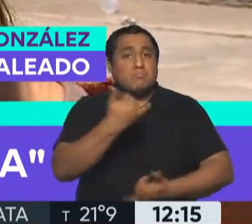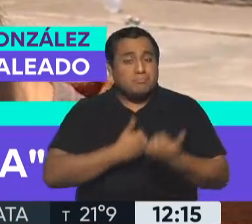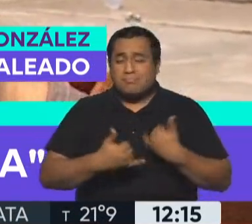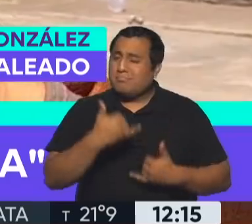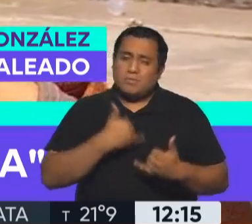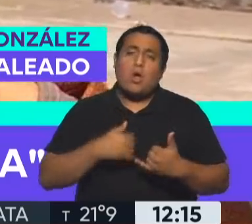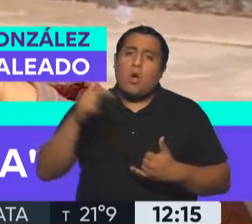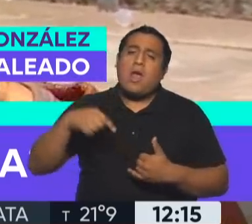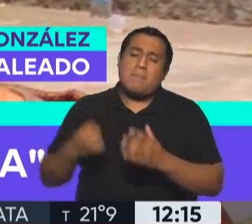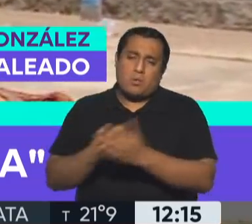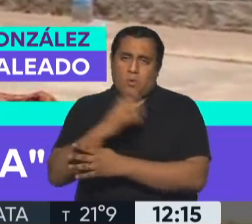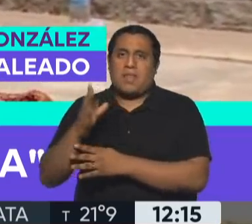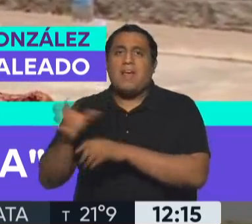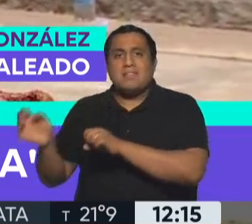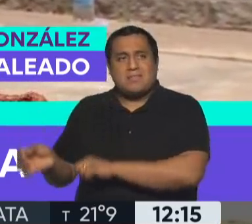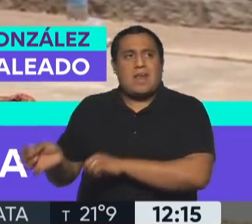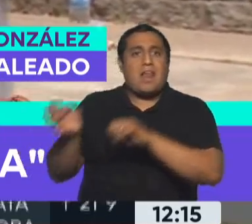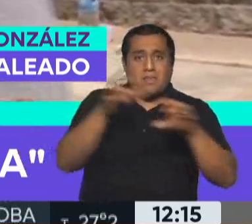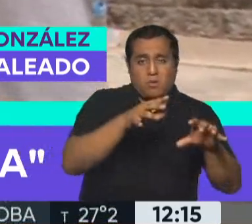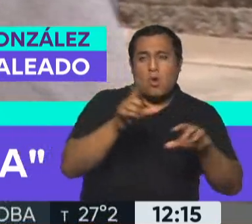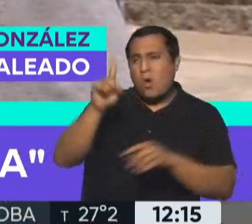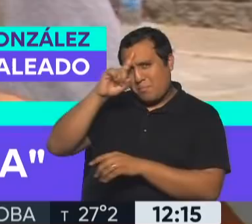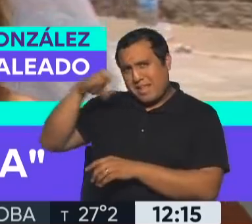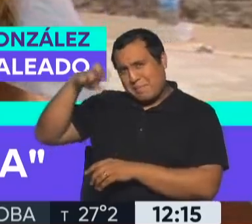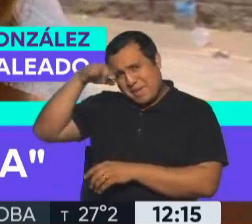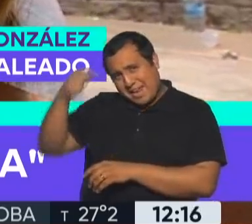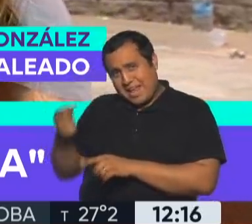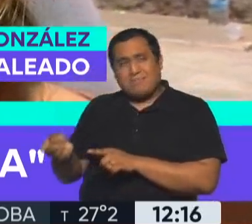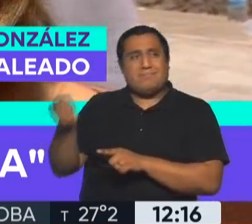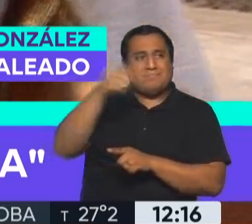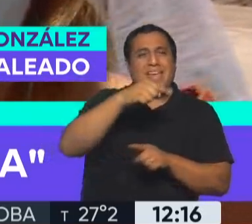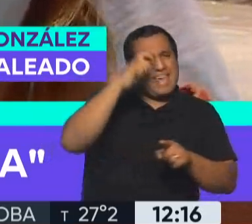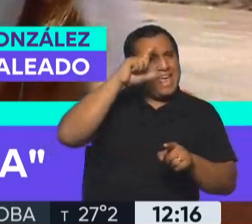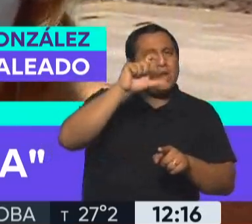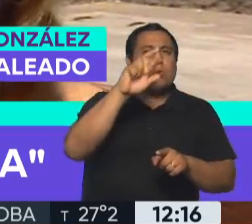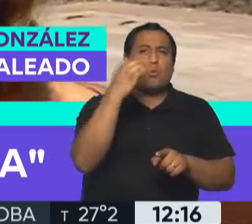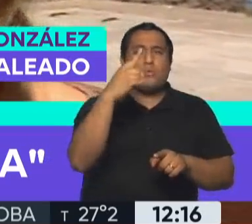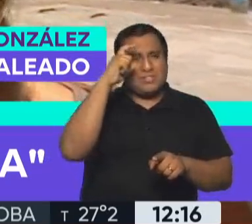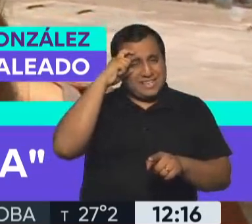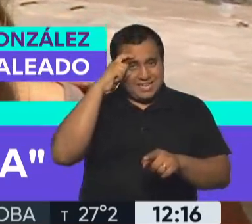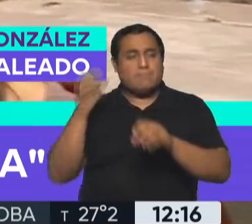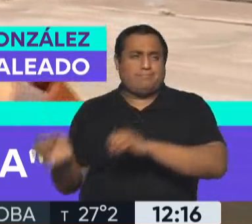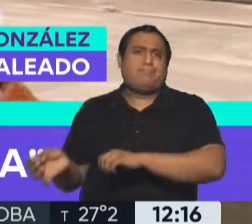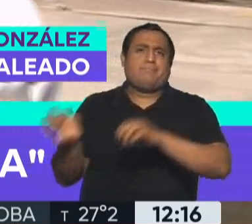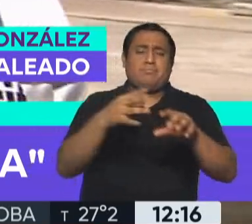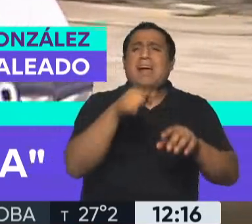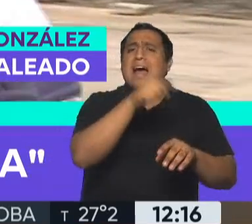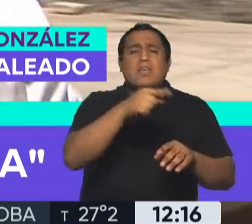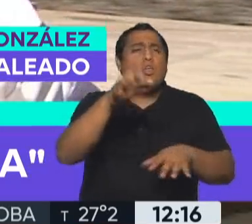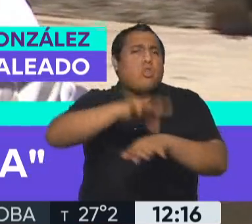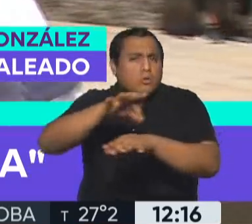fue el traslado. Sí. Que lo trasladamos del Hospital Pena al Hospital del Cruce Varela, que la verdad que lo están atendiendo